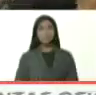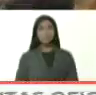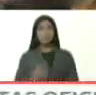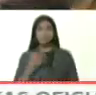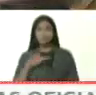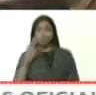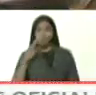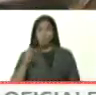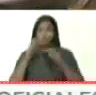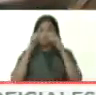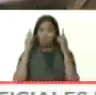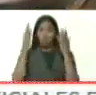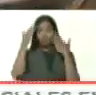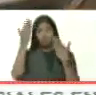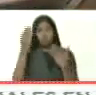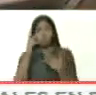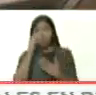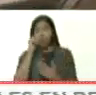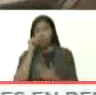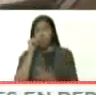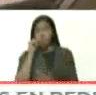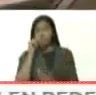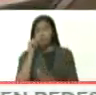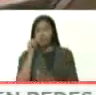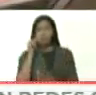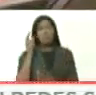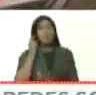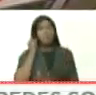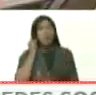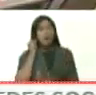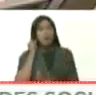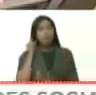sorprendente el saludo de esta paciente, ¿no?